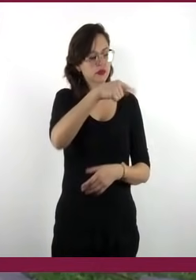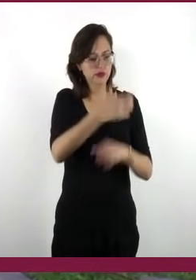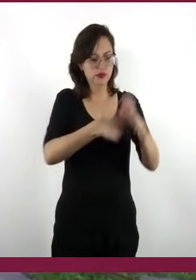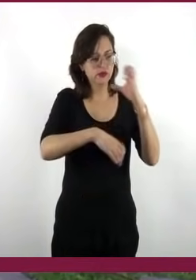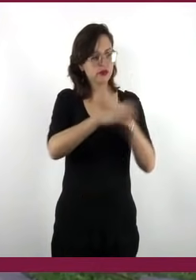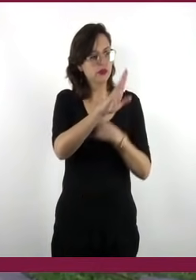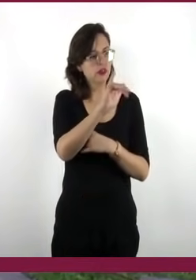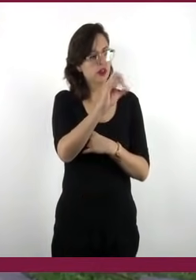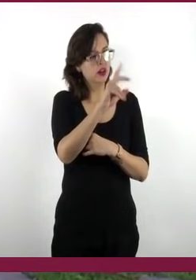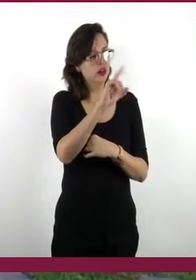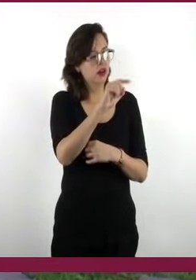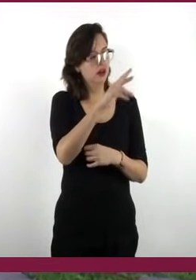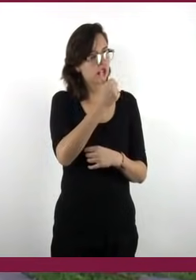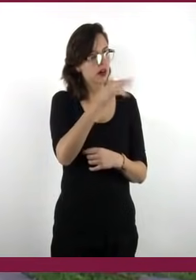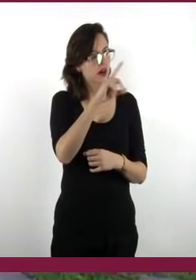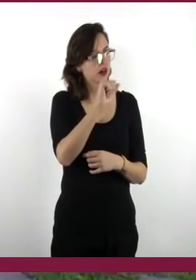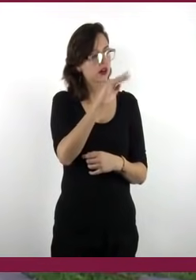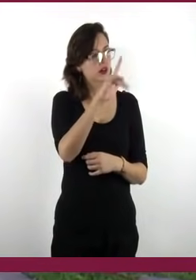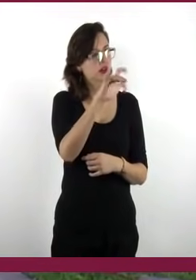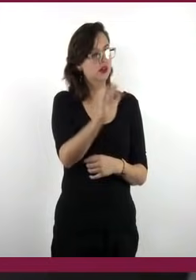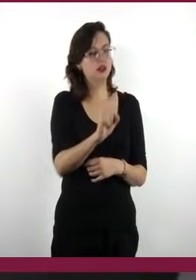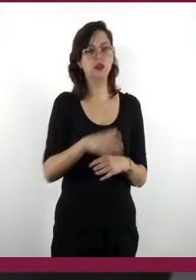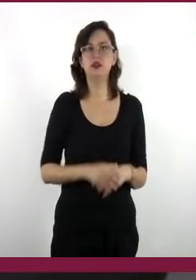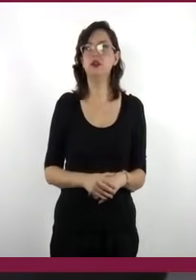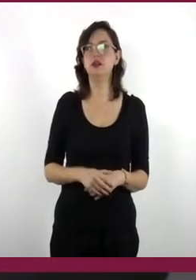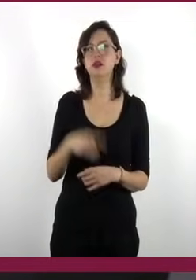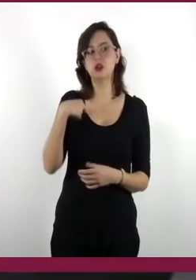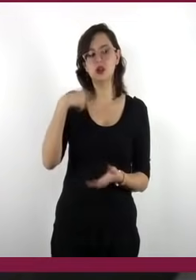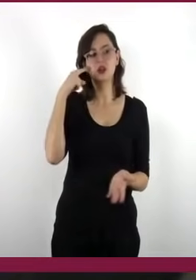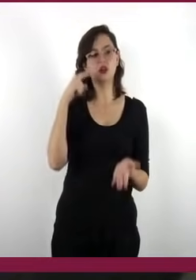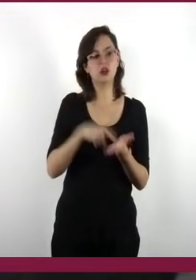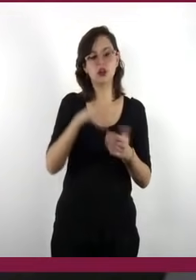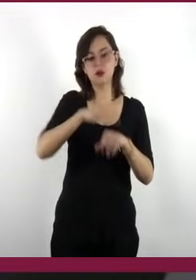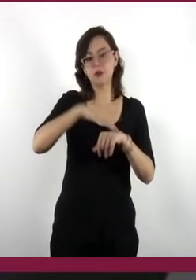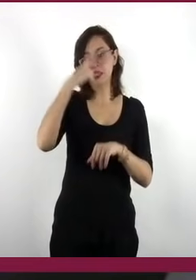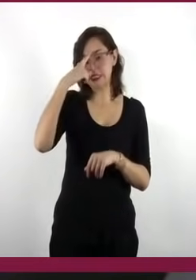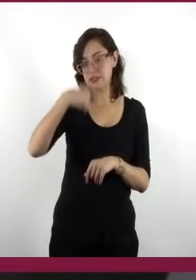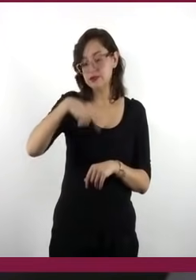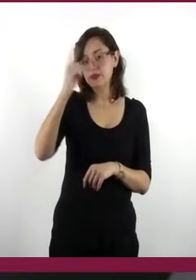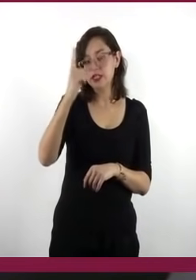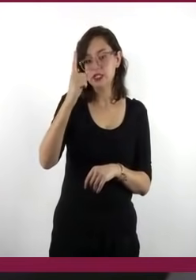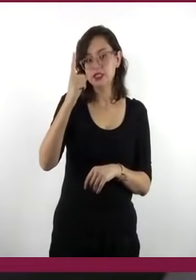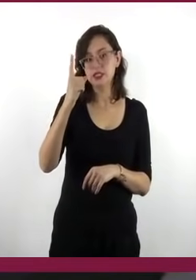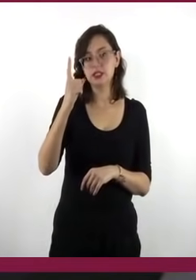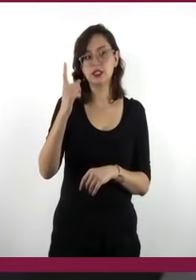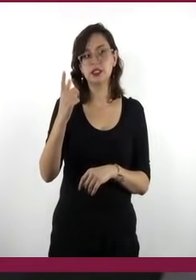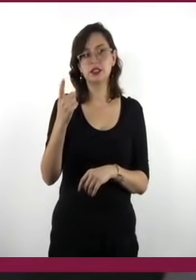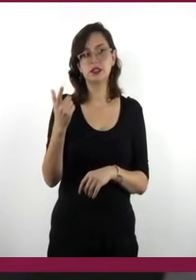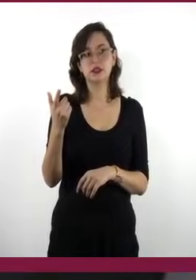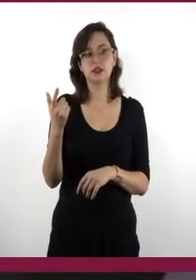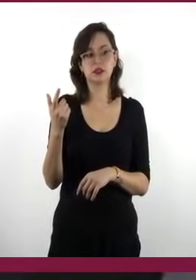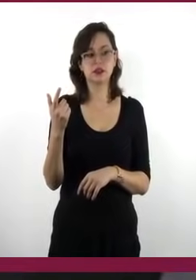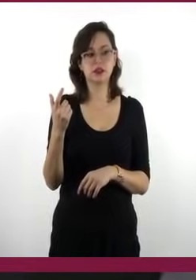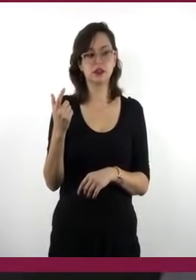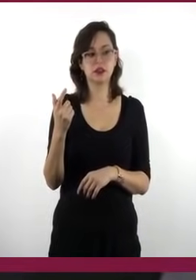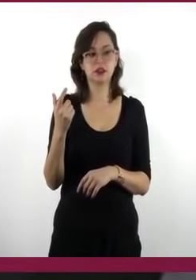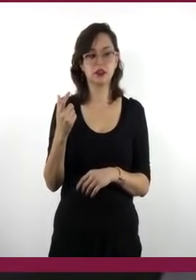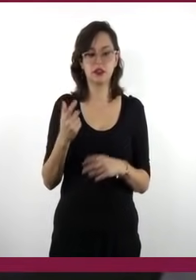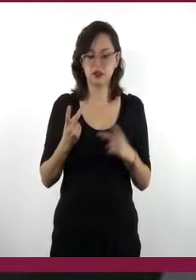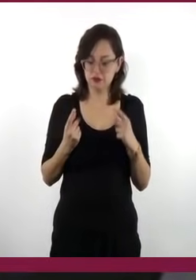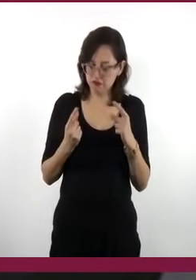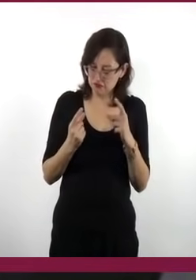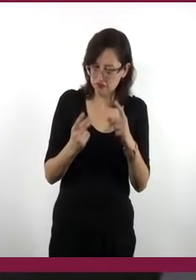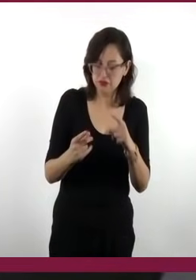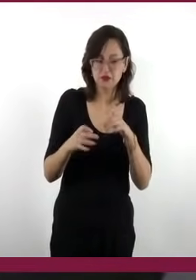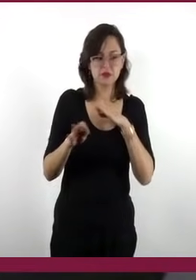Creo que es más fácil que se ponga a chambear